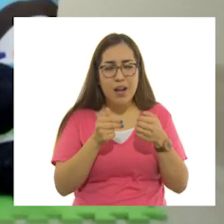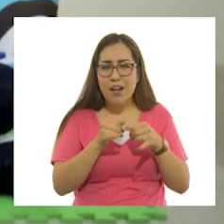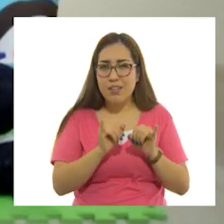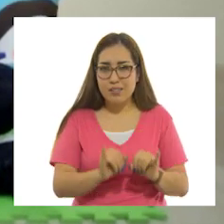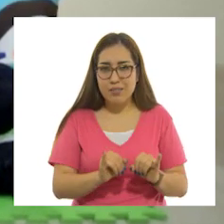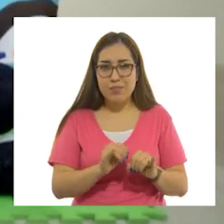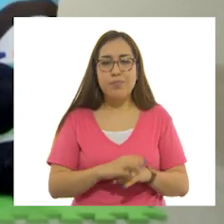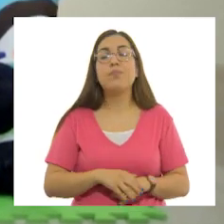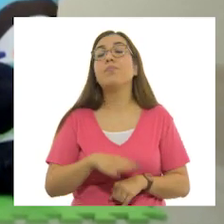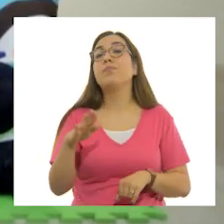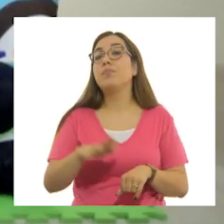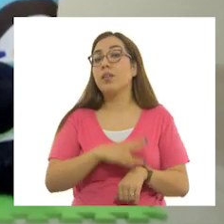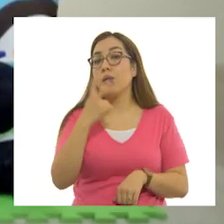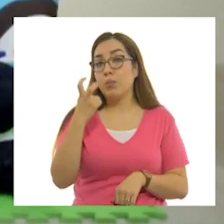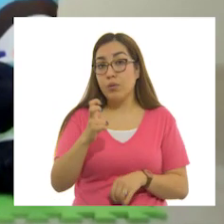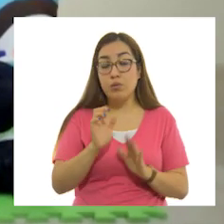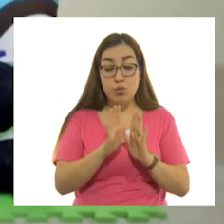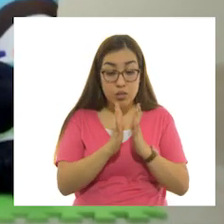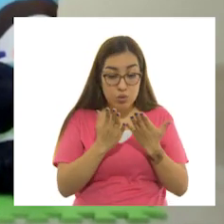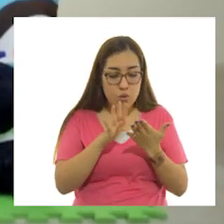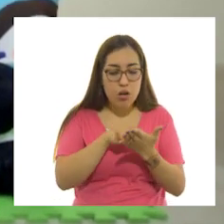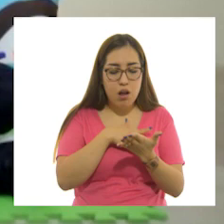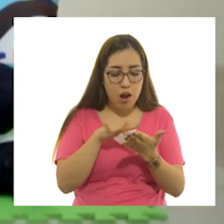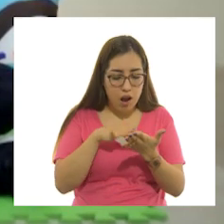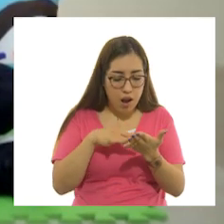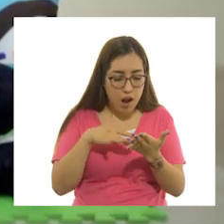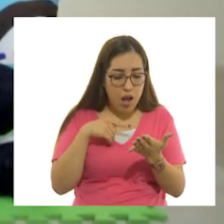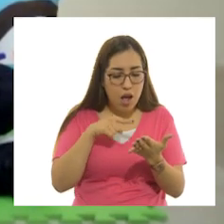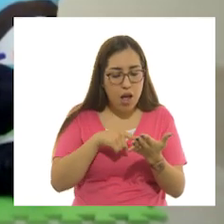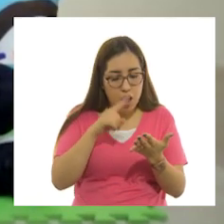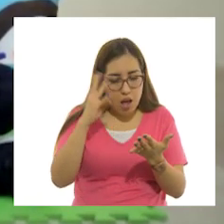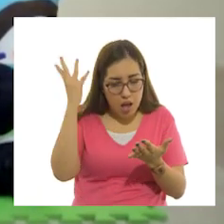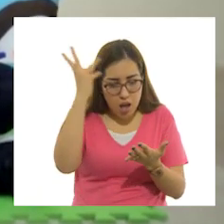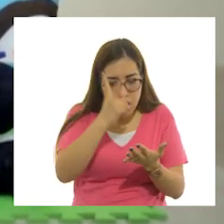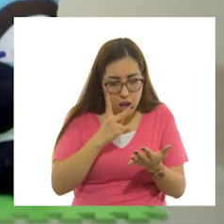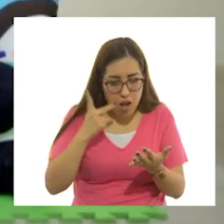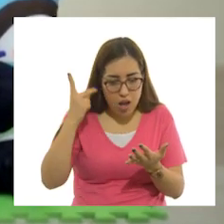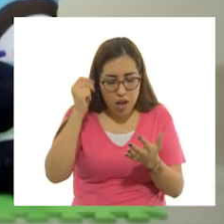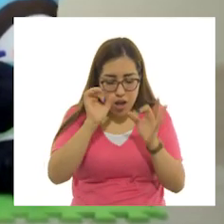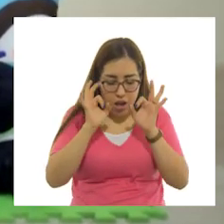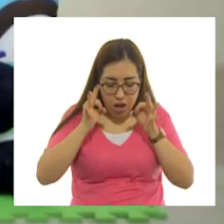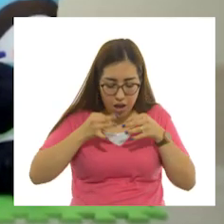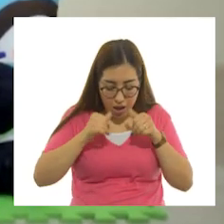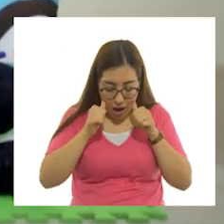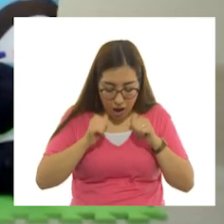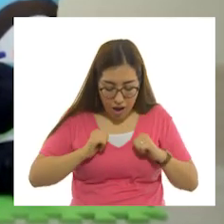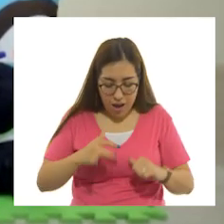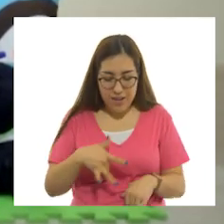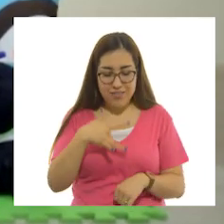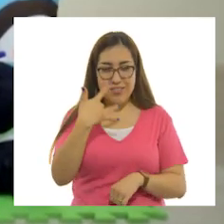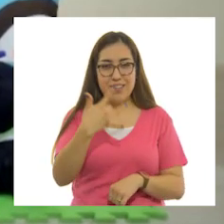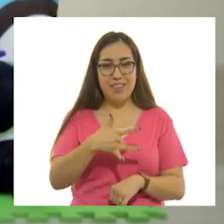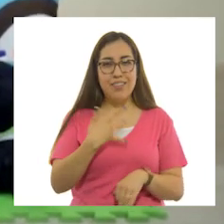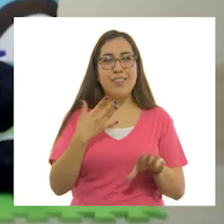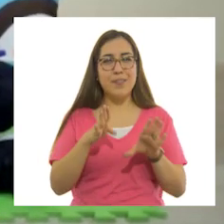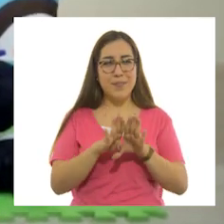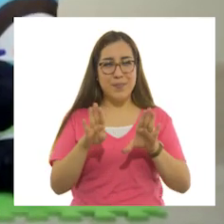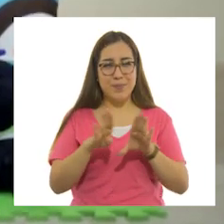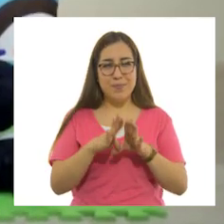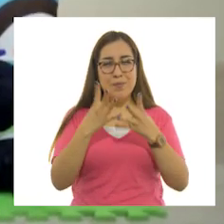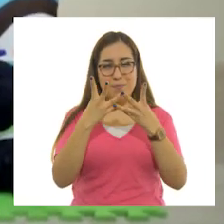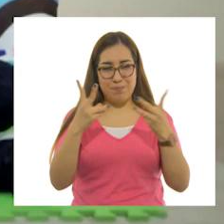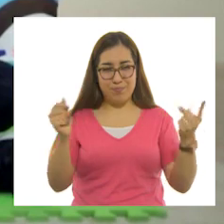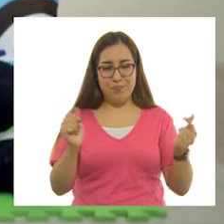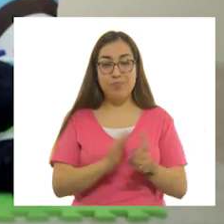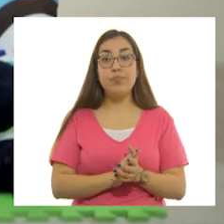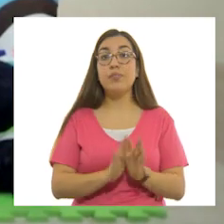y por lo tanto les ayuda a reflexionar sobre lo que sienten y la manera en cómo pueden afrontarlo los cuentos